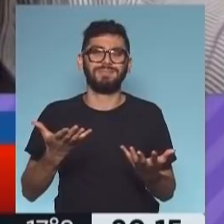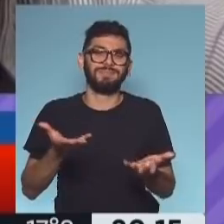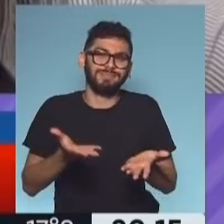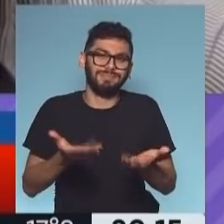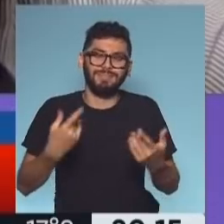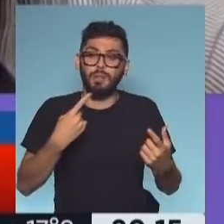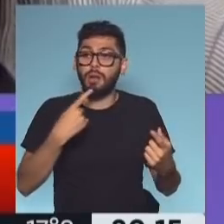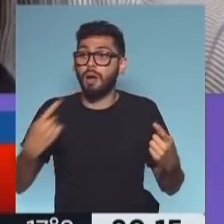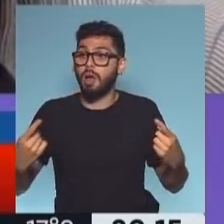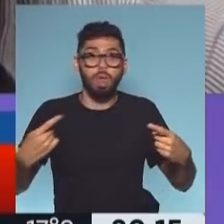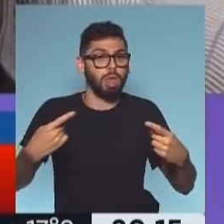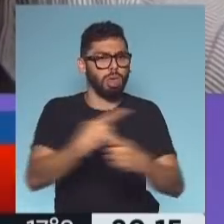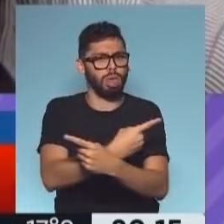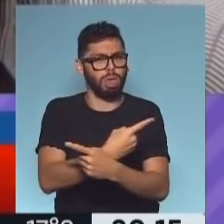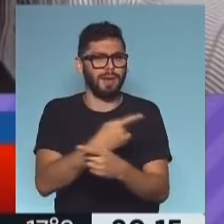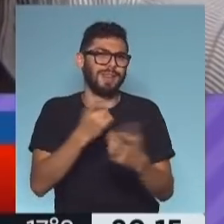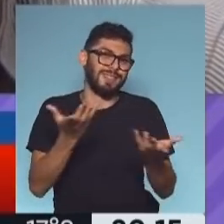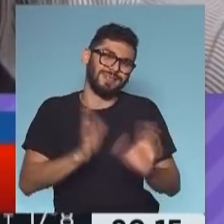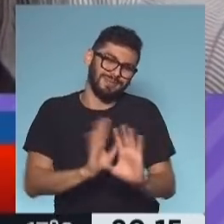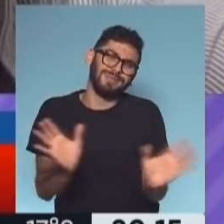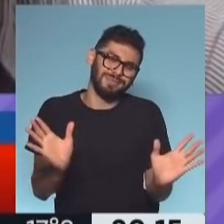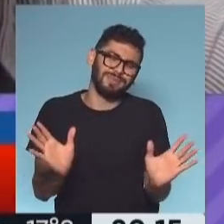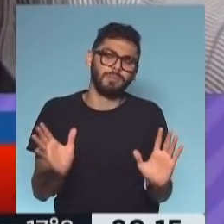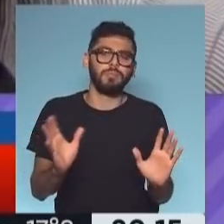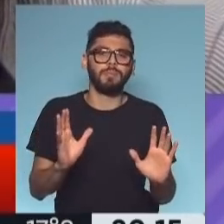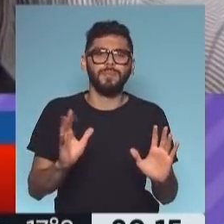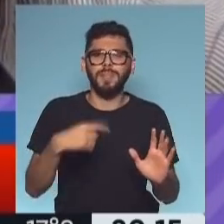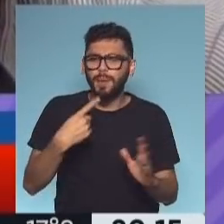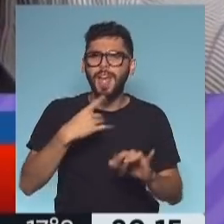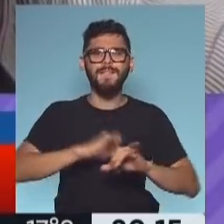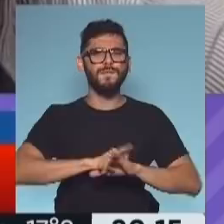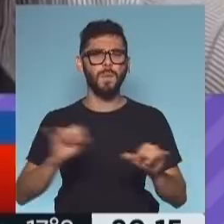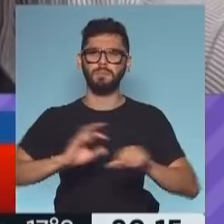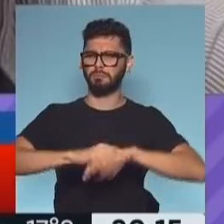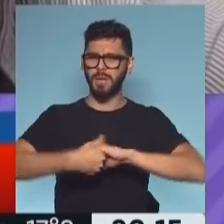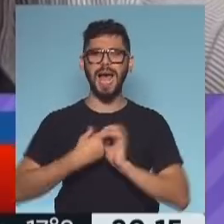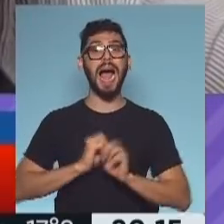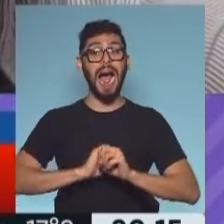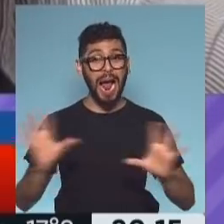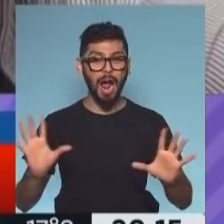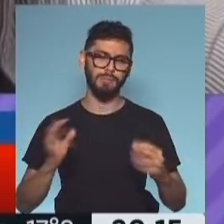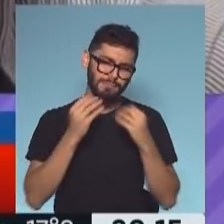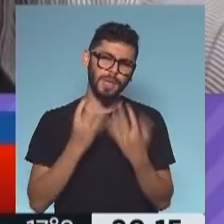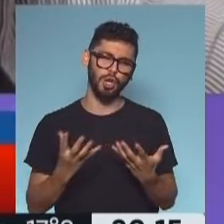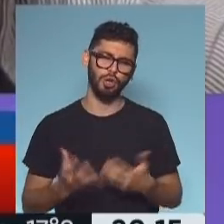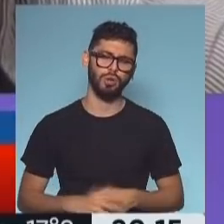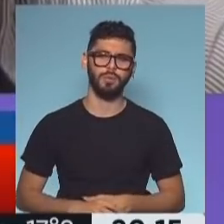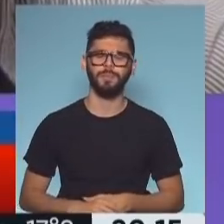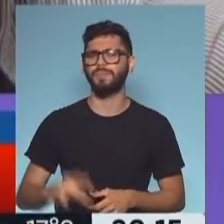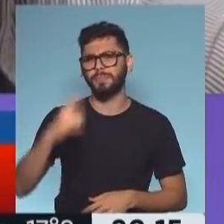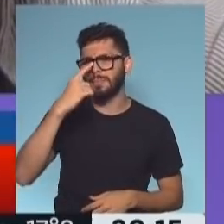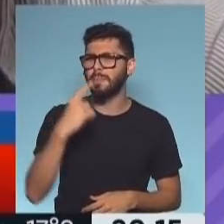de contradicciones o de contrapuntos. Siempre la información, la transparencia y la claridad nos ayudan. Una